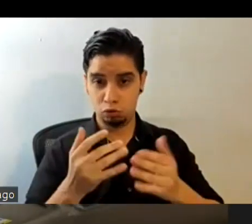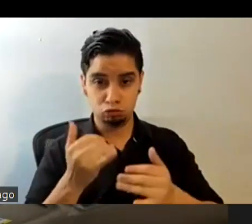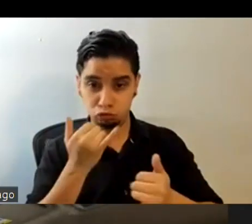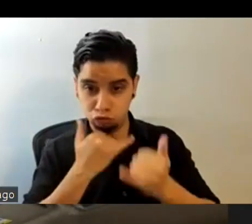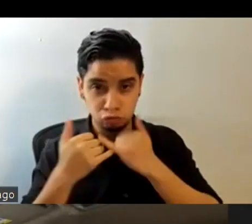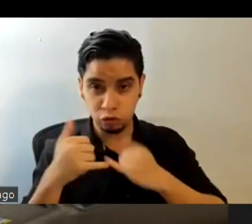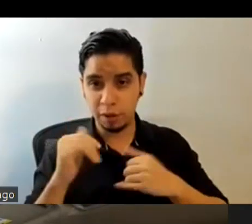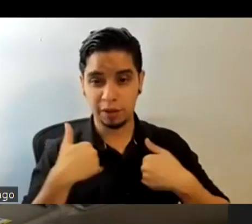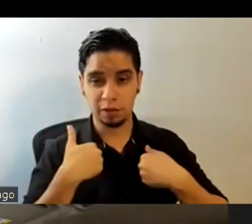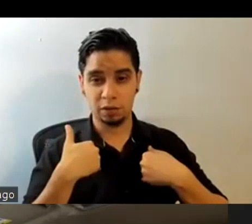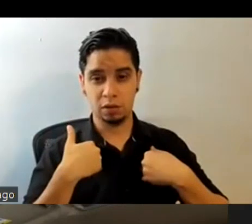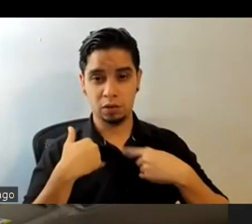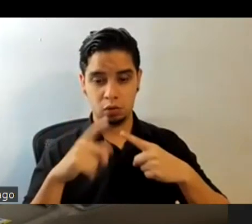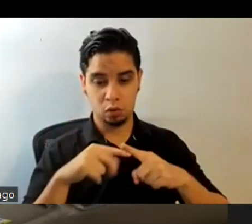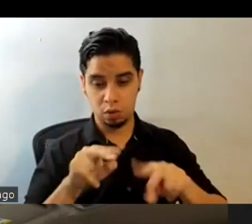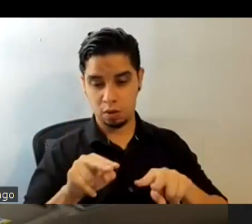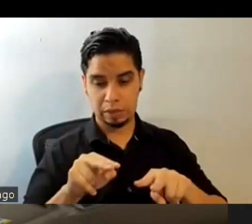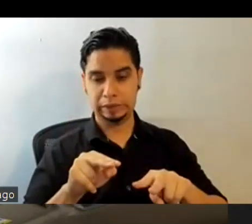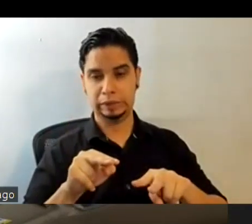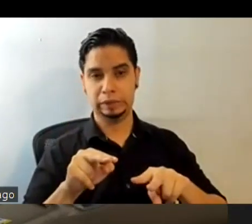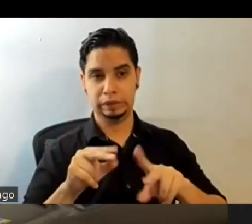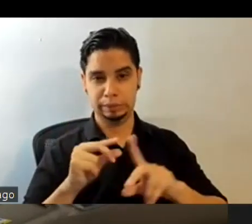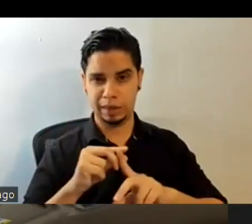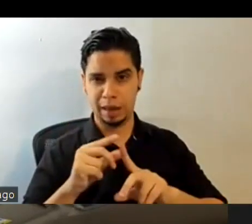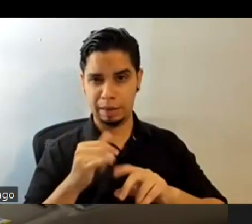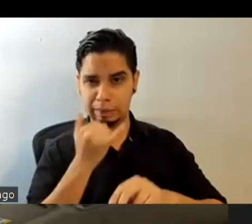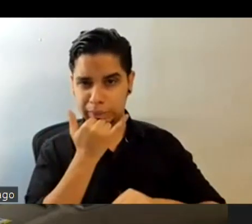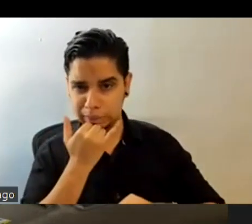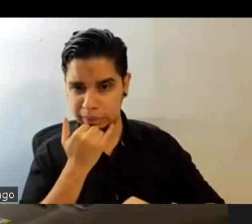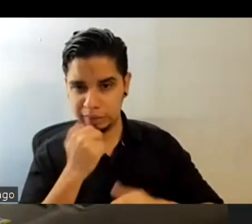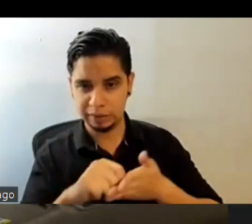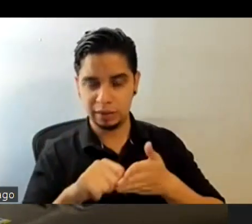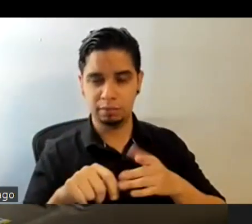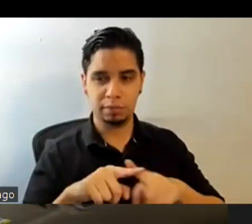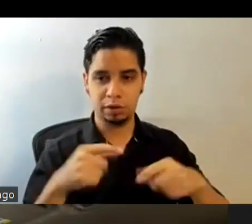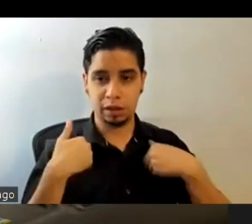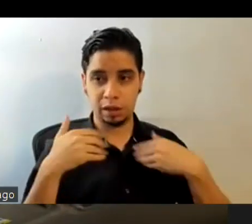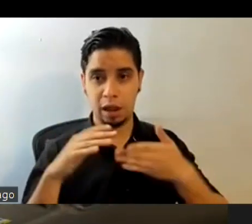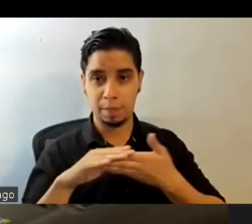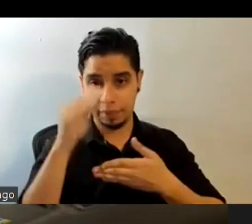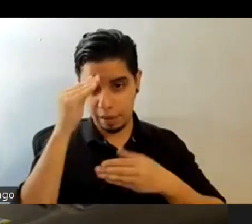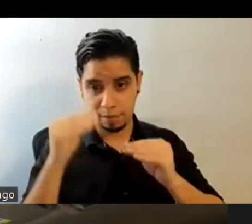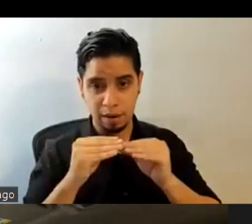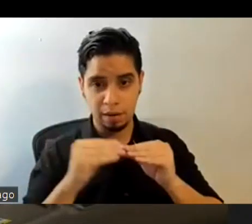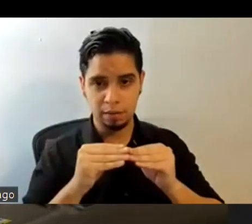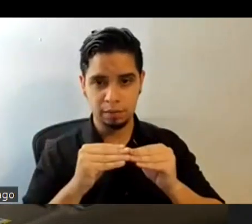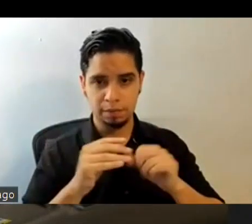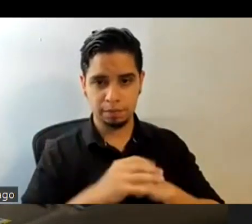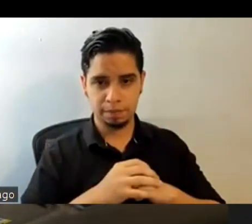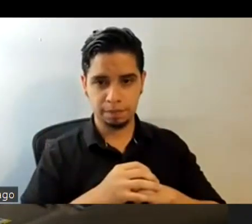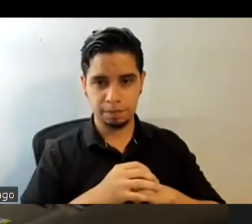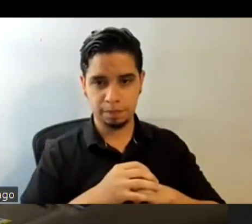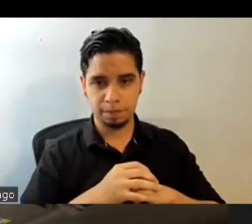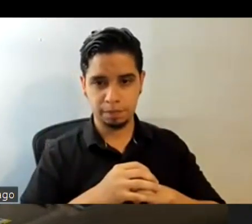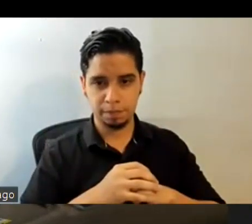tengo uno y cuando lo veo me horrorizo de los errores que tenía. Así que todavía me faltaba aprender un poquito. Errores que todavía uno como... Bueno,